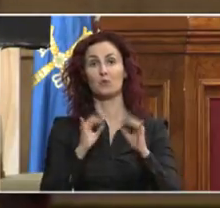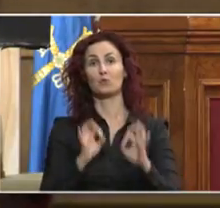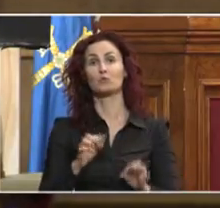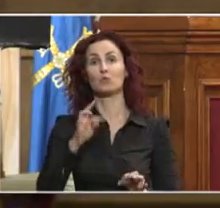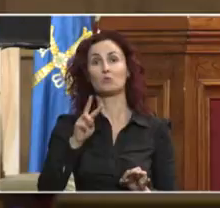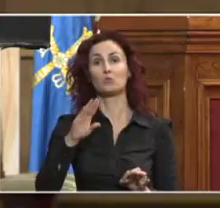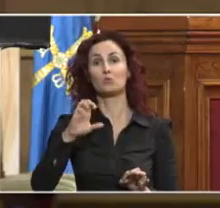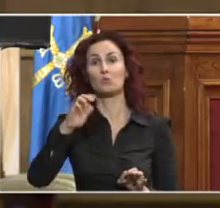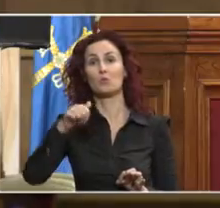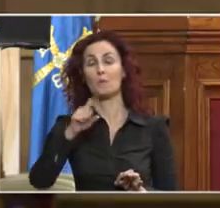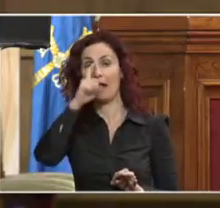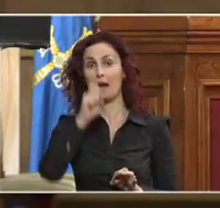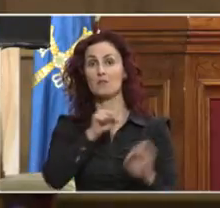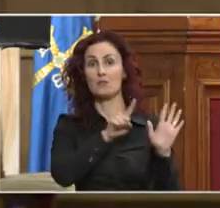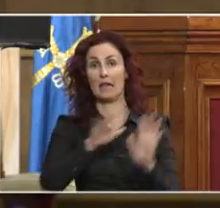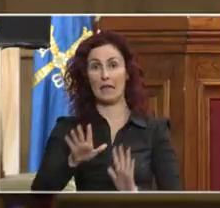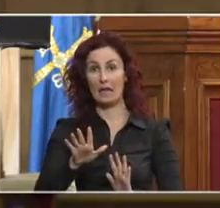en el 65,